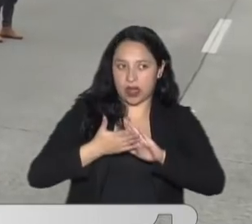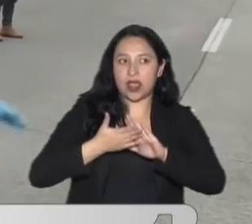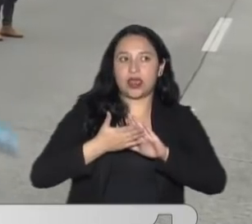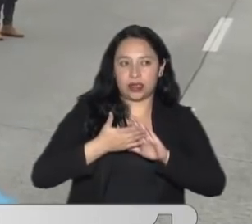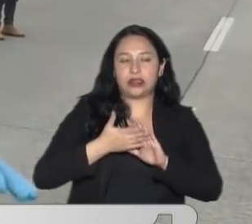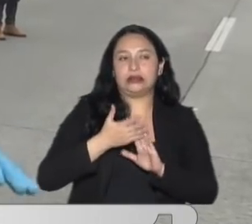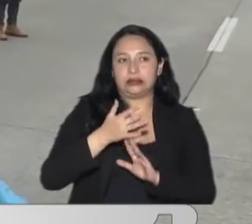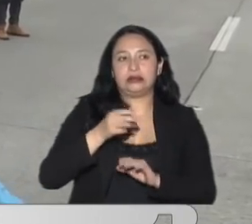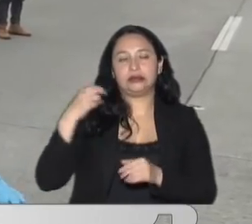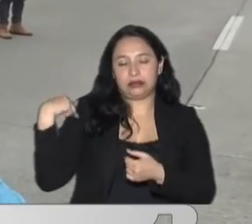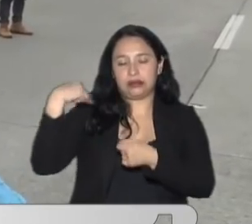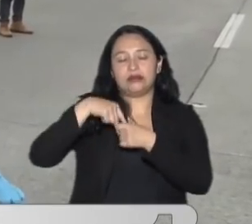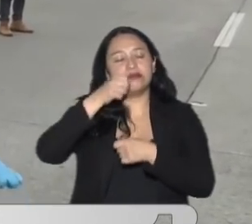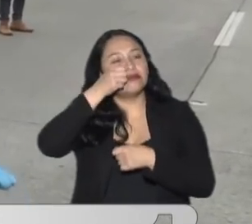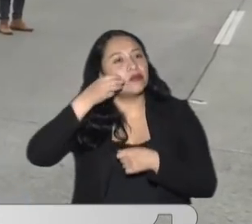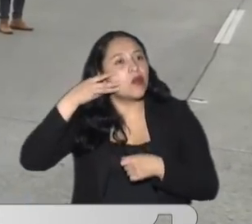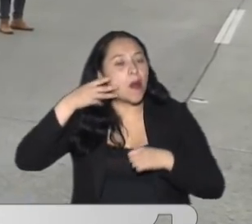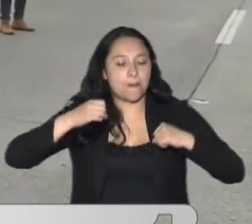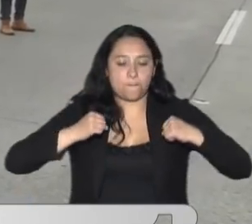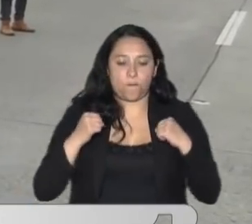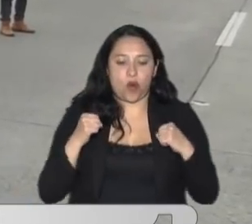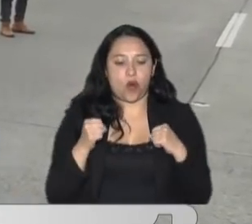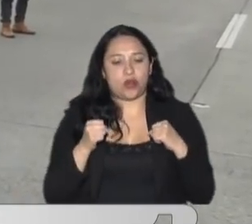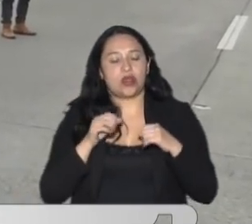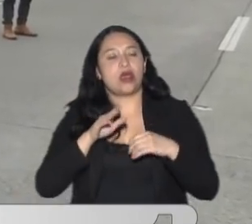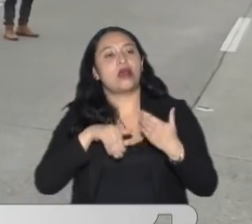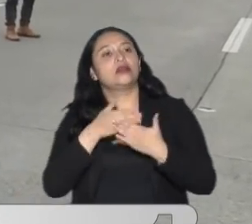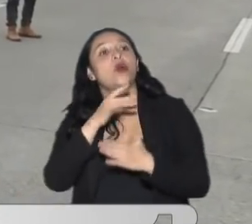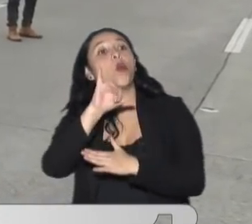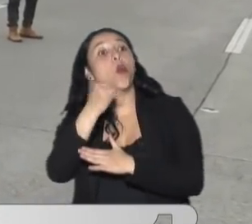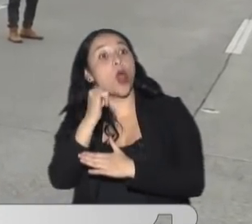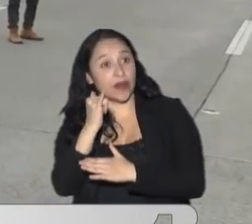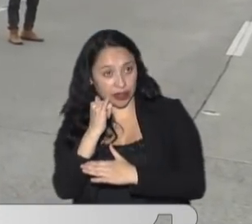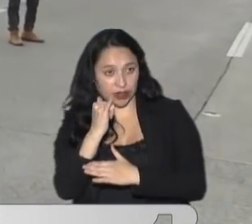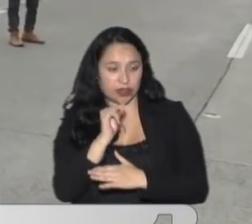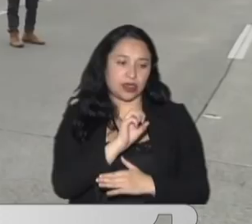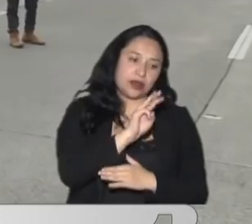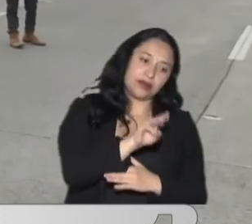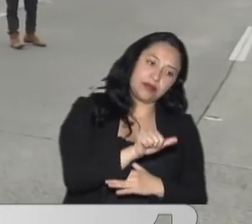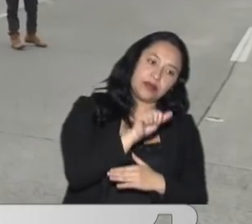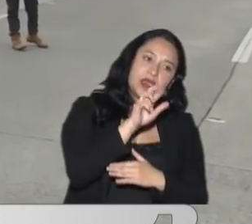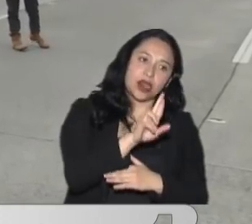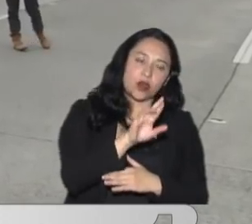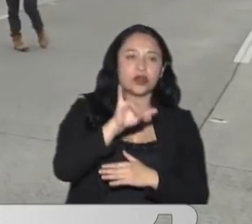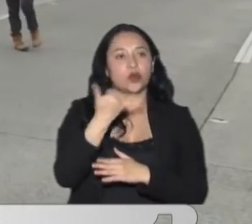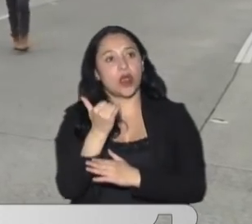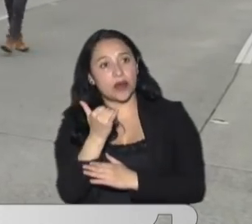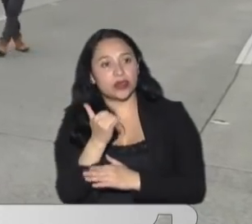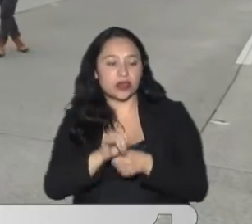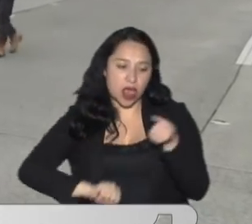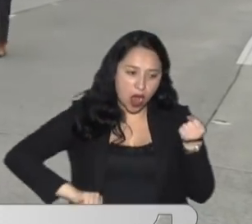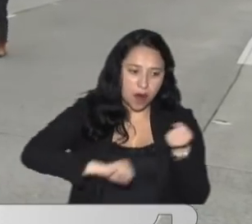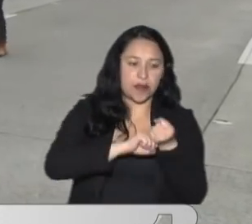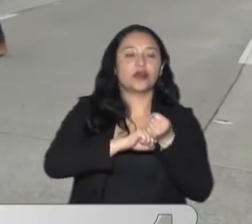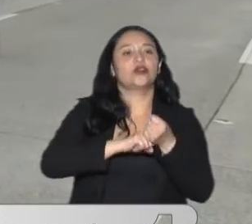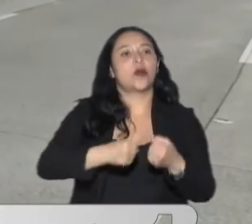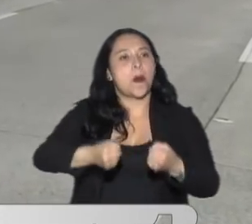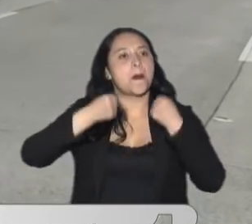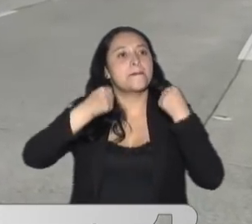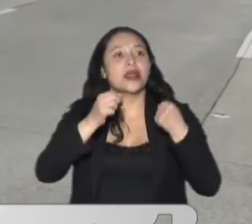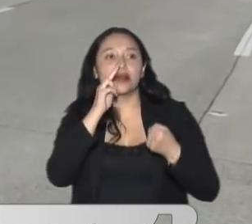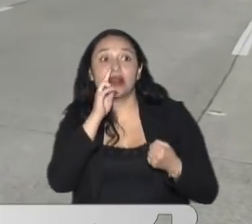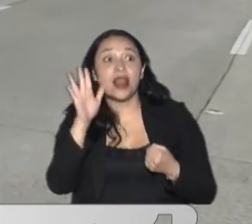es que estarán en Bogotá hasta el día jueves, el día miércoles y el día jueves se unirán al paro nacional. Por supuesto, estaremos muy